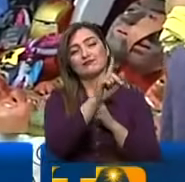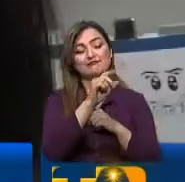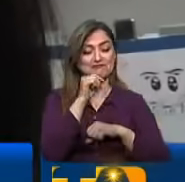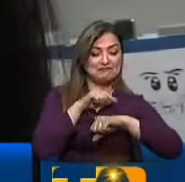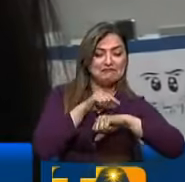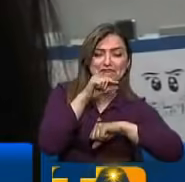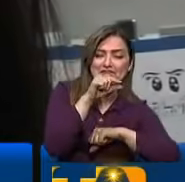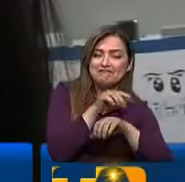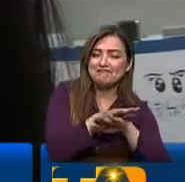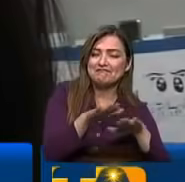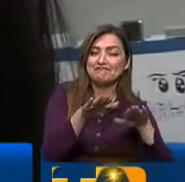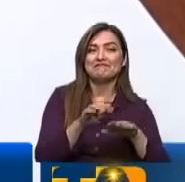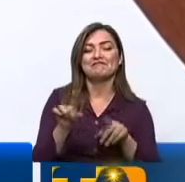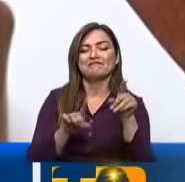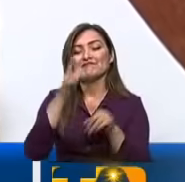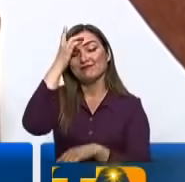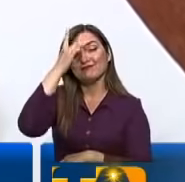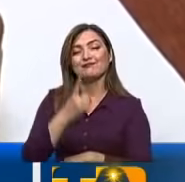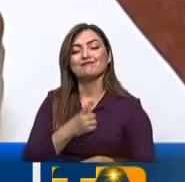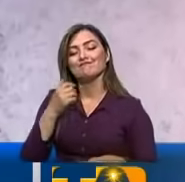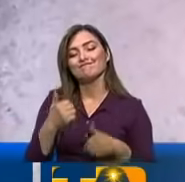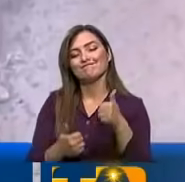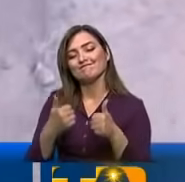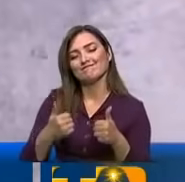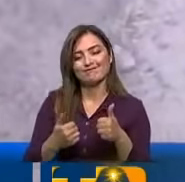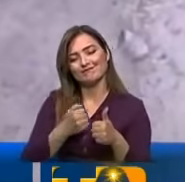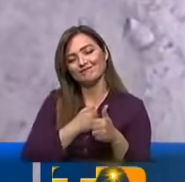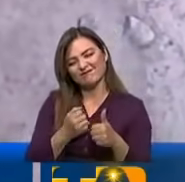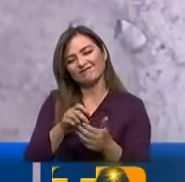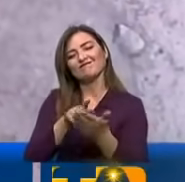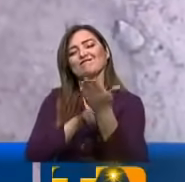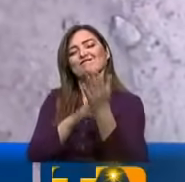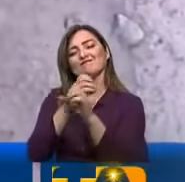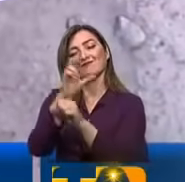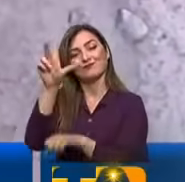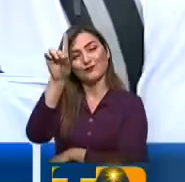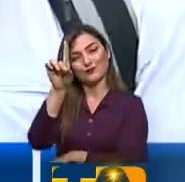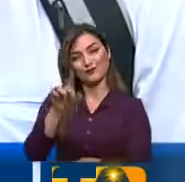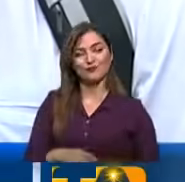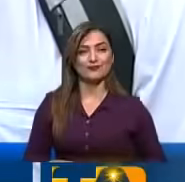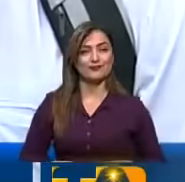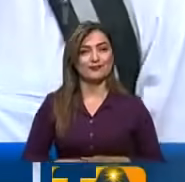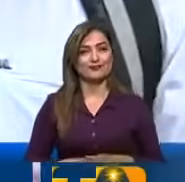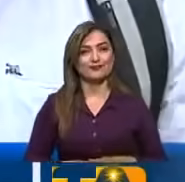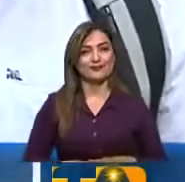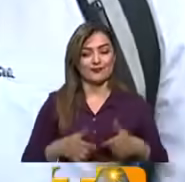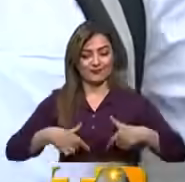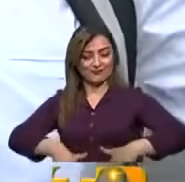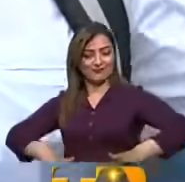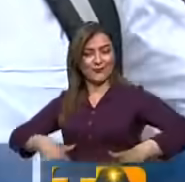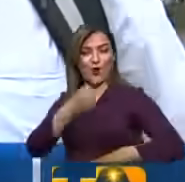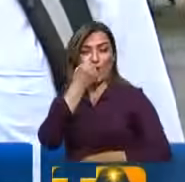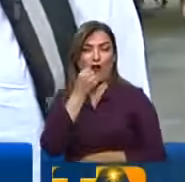lo que varias personas ya han definido cuáles serán las cábalas y rituales que cumplirán la noche del 31. El interior rojo, para el